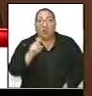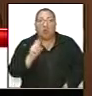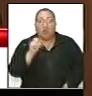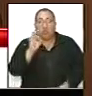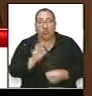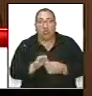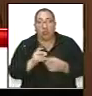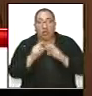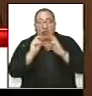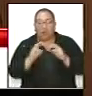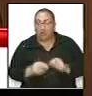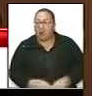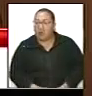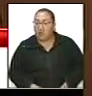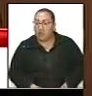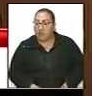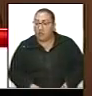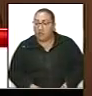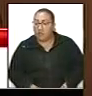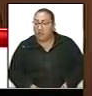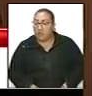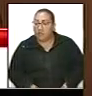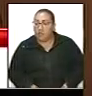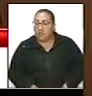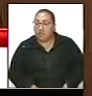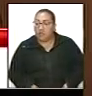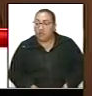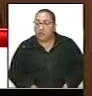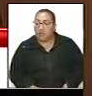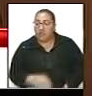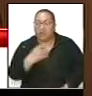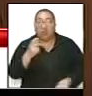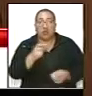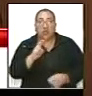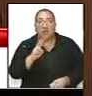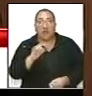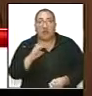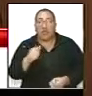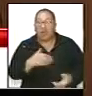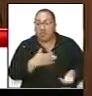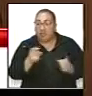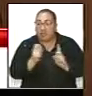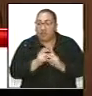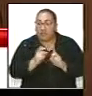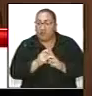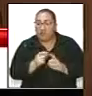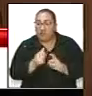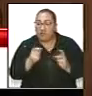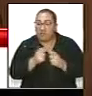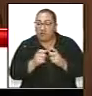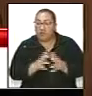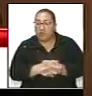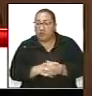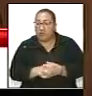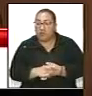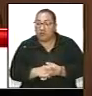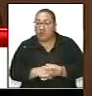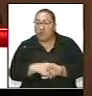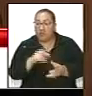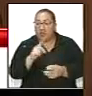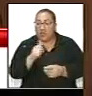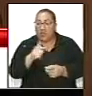Muchas gracias. Agradecemos al congresista Edwin Vergara. Le damos la palabra al congresista Edmundo del Águila.